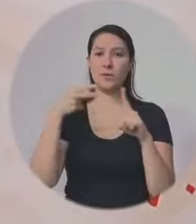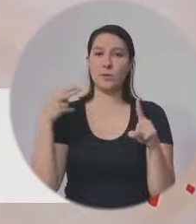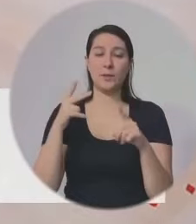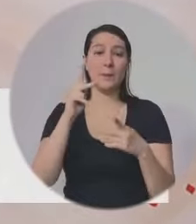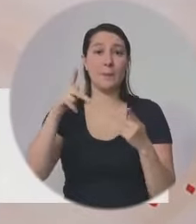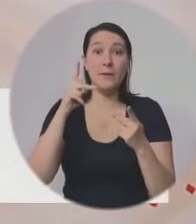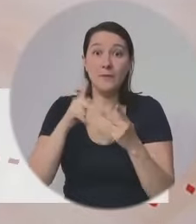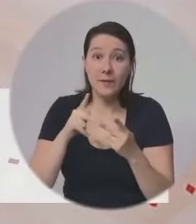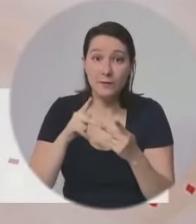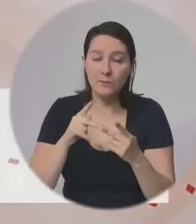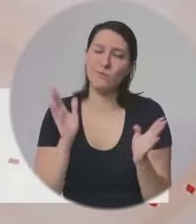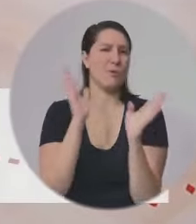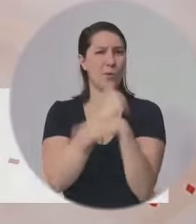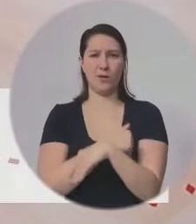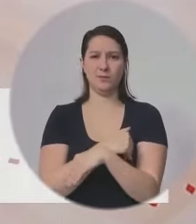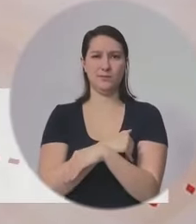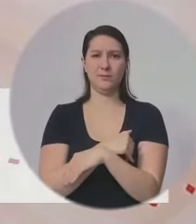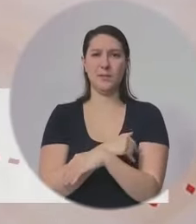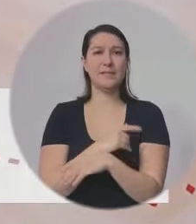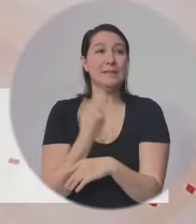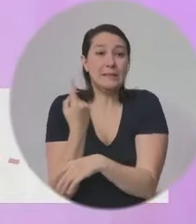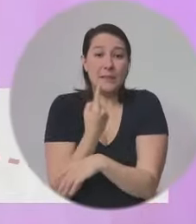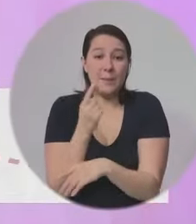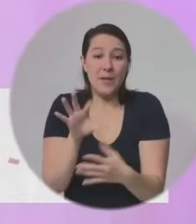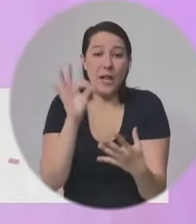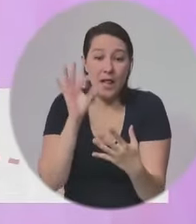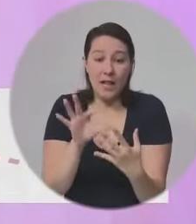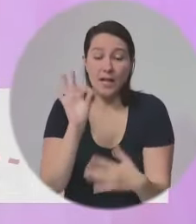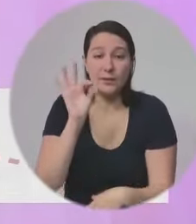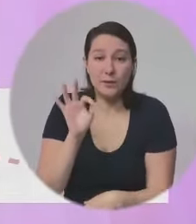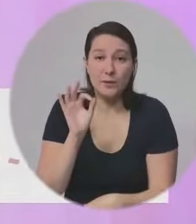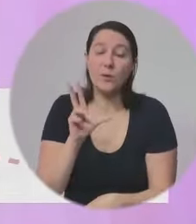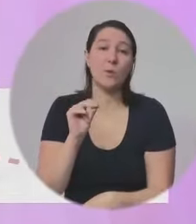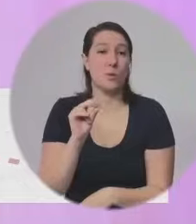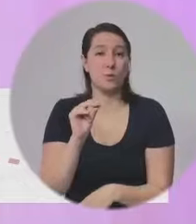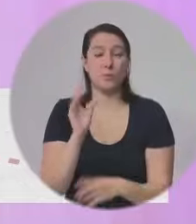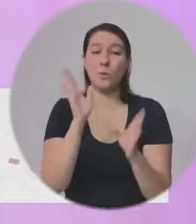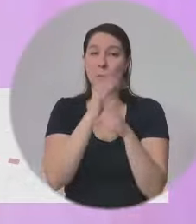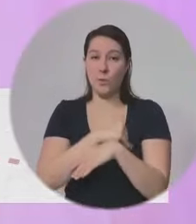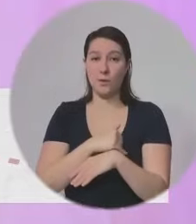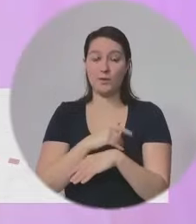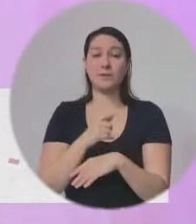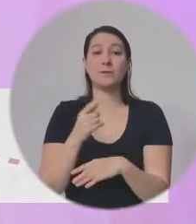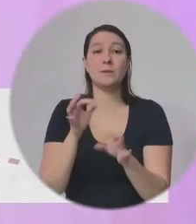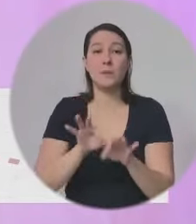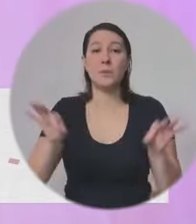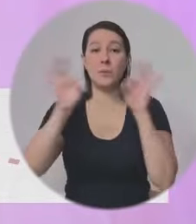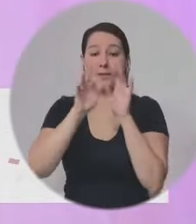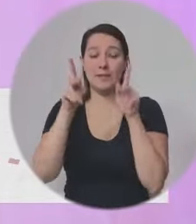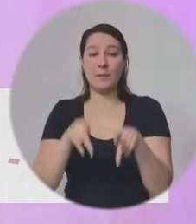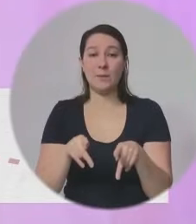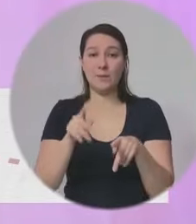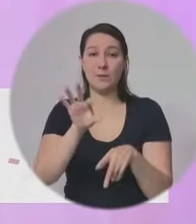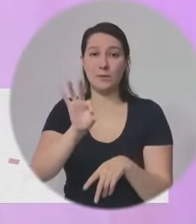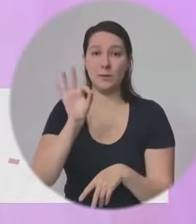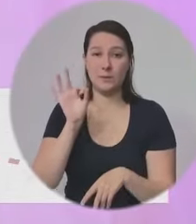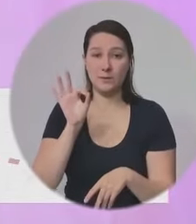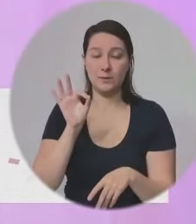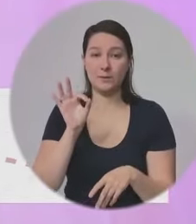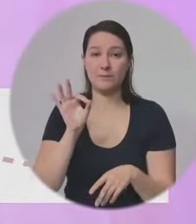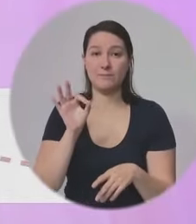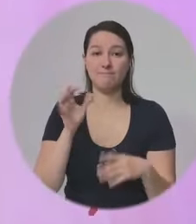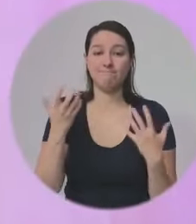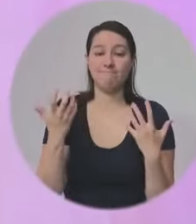hotel que siempre se puede escoger es importante que las personas puedan seleccionar un hotel bajo a las necesidades que